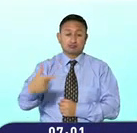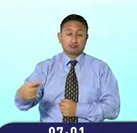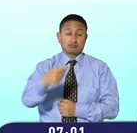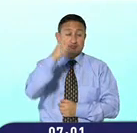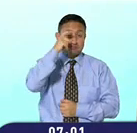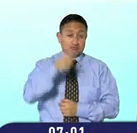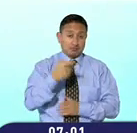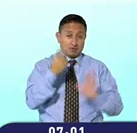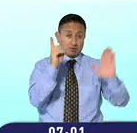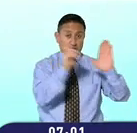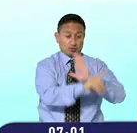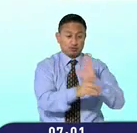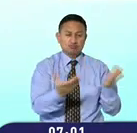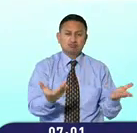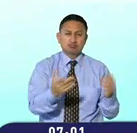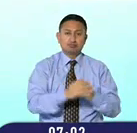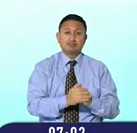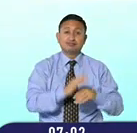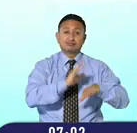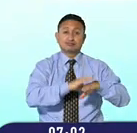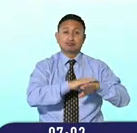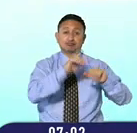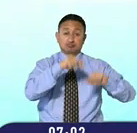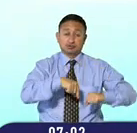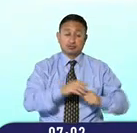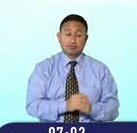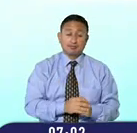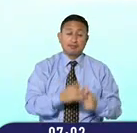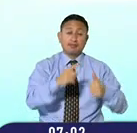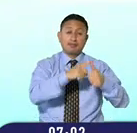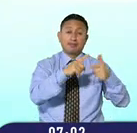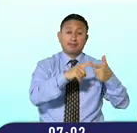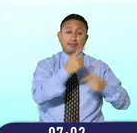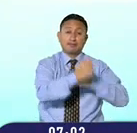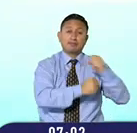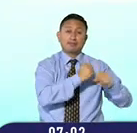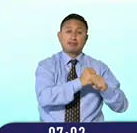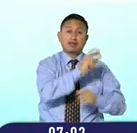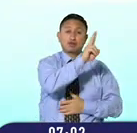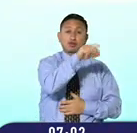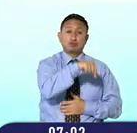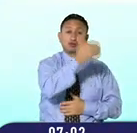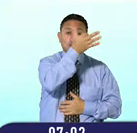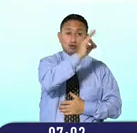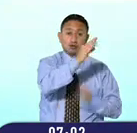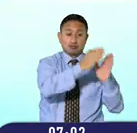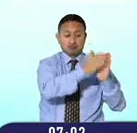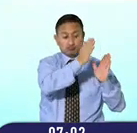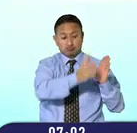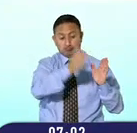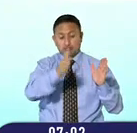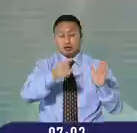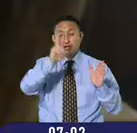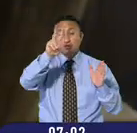del Estado. Las denuncias corresponderían a posibles delitos cometidos desde el 2019 hasta el 2021.